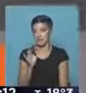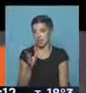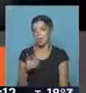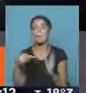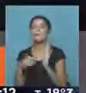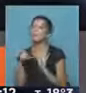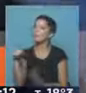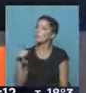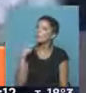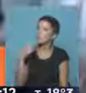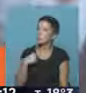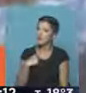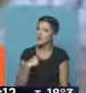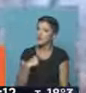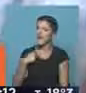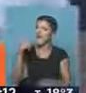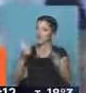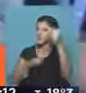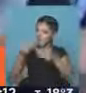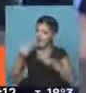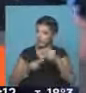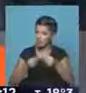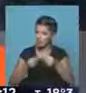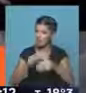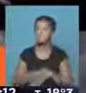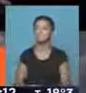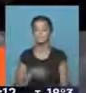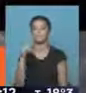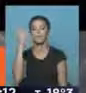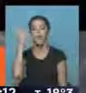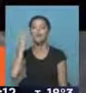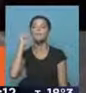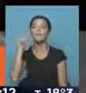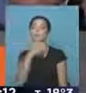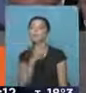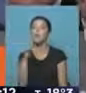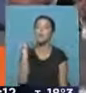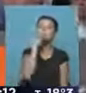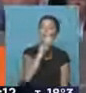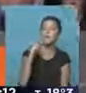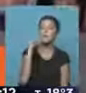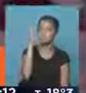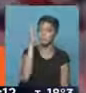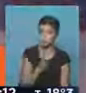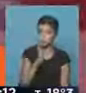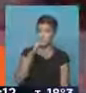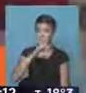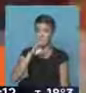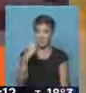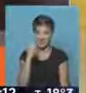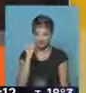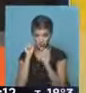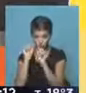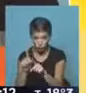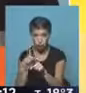Pero vos mencionaste finanzas. Francia tiene algo así como muy cerca del 100% de su Producto Bruto Interno